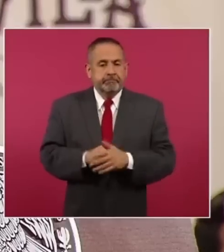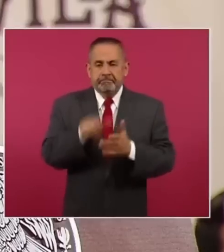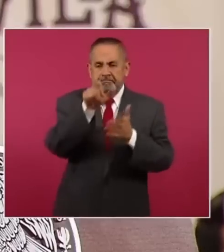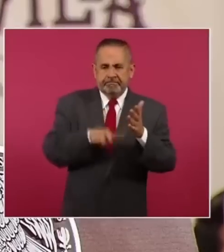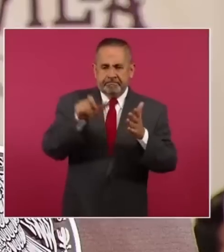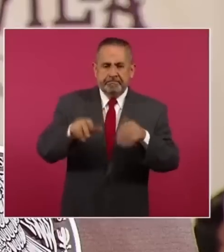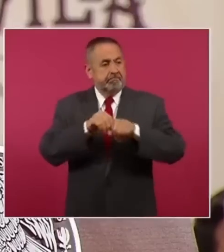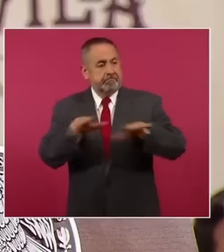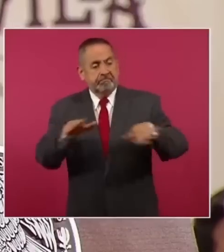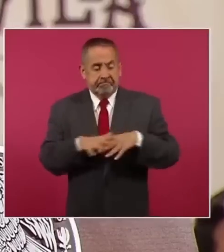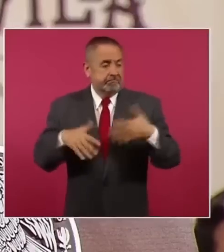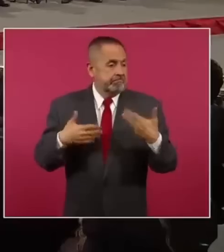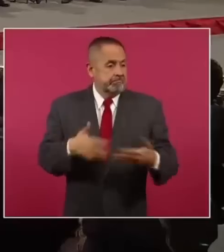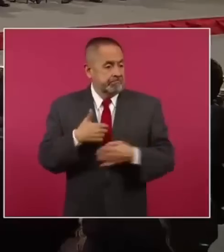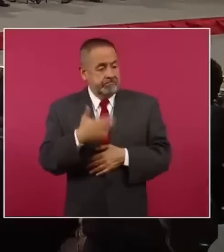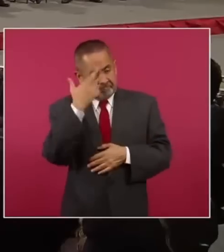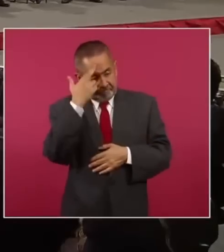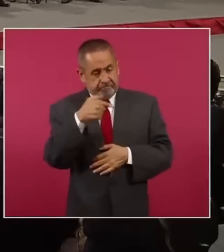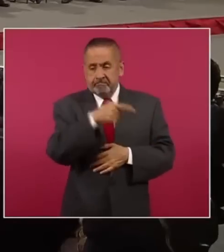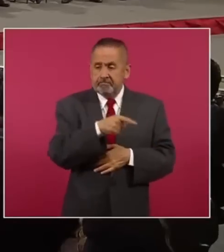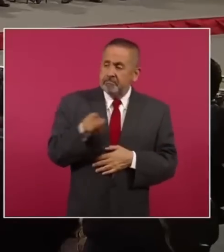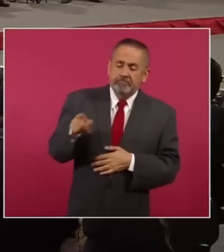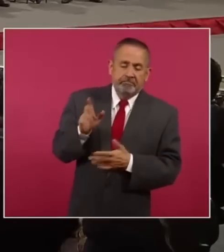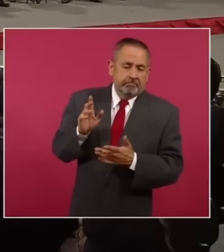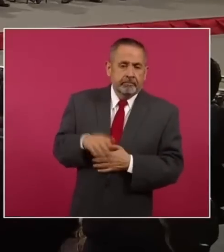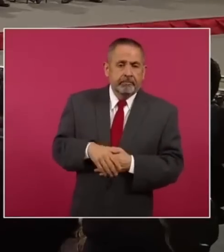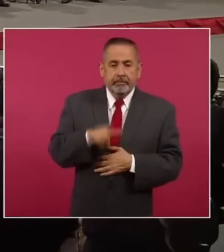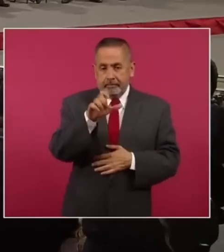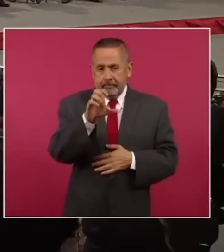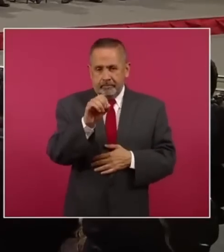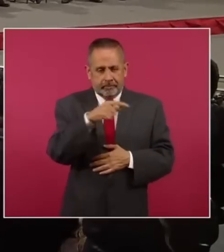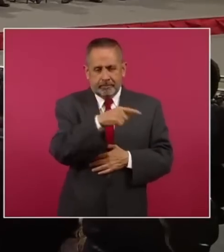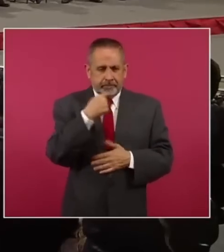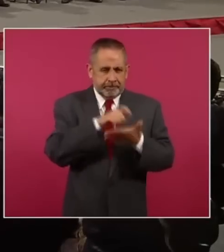columnas para justificar la pifia del ministro. Leo Zuckerman